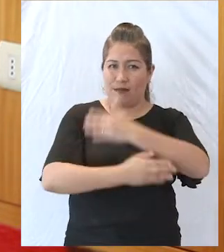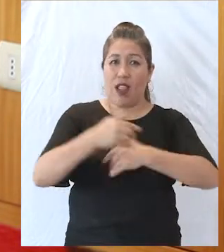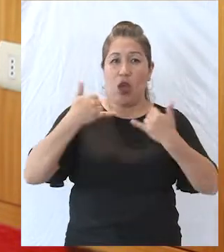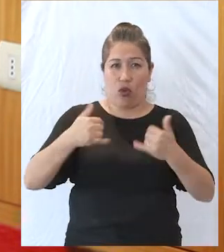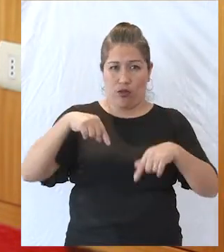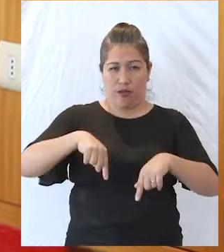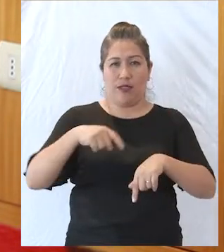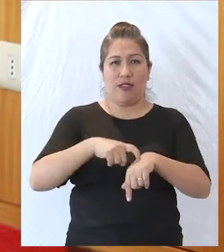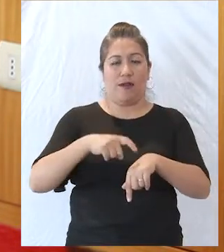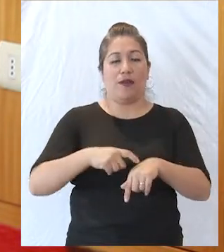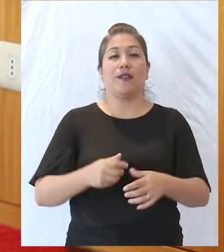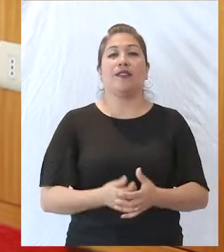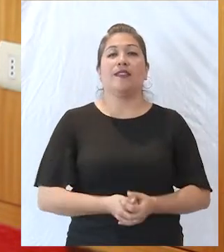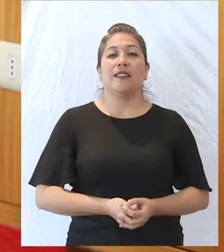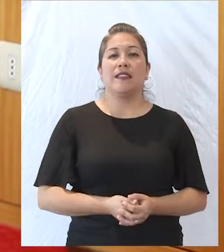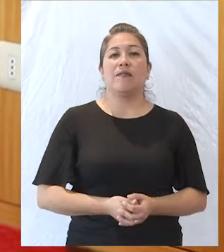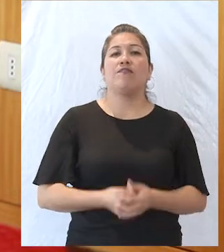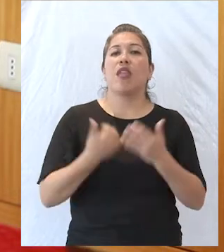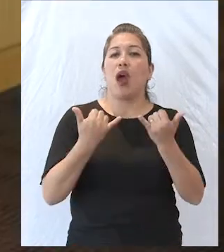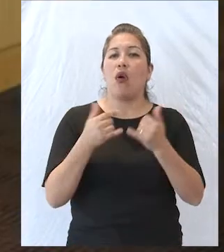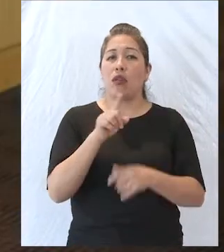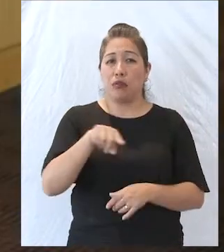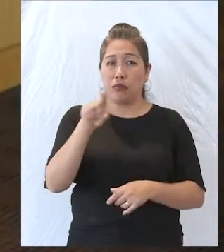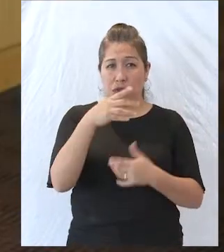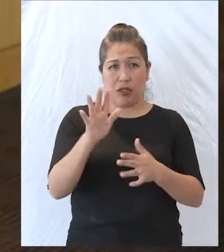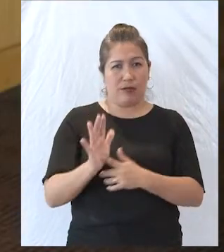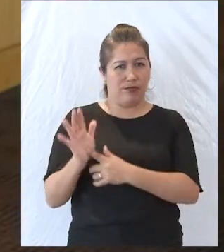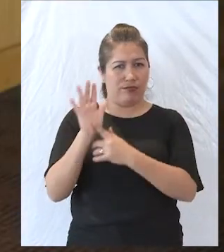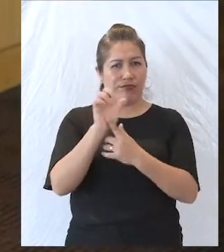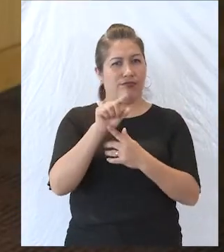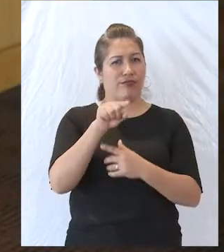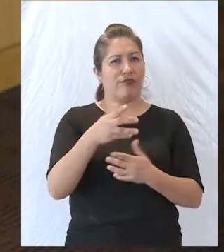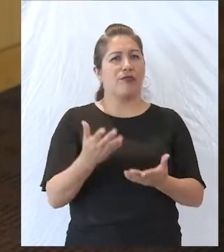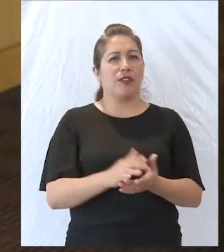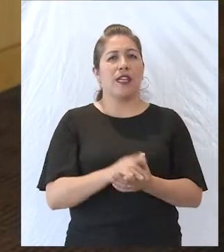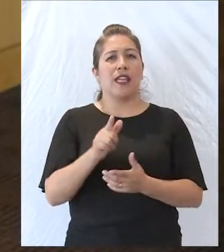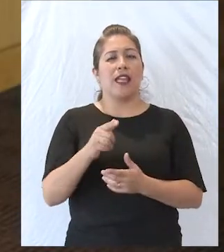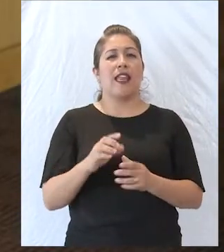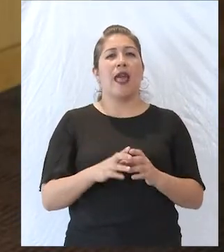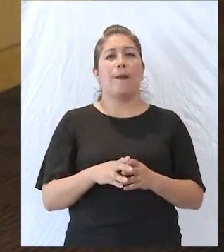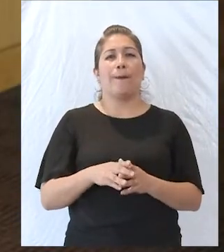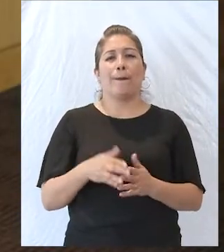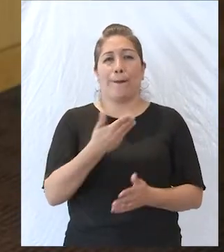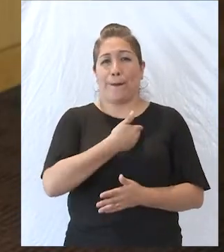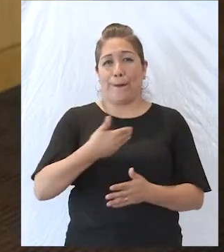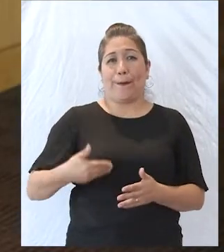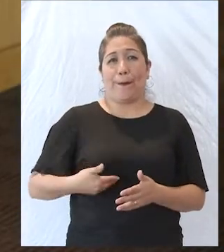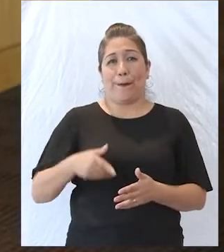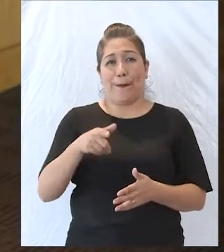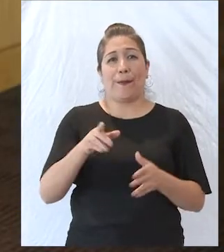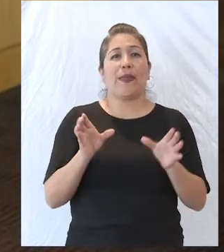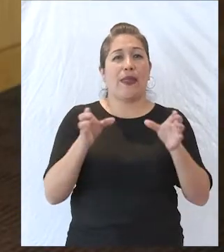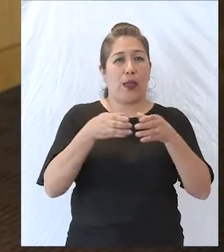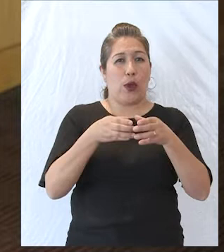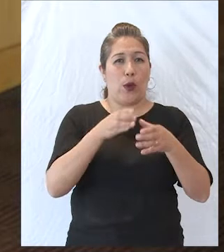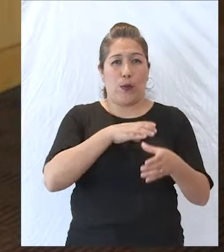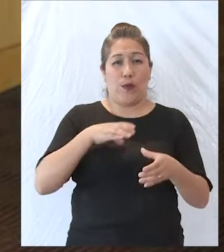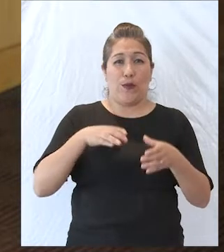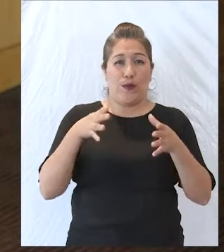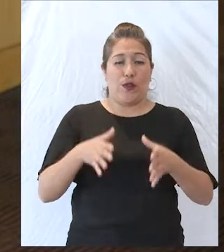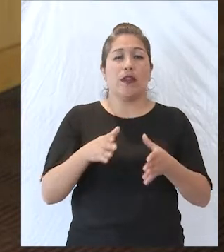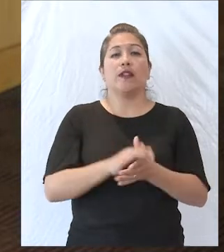con Discapacidad, que actualmente está en vigencia. Ahora, ustedes han presentado un memorial al Congreso de la República que consta de